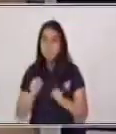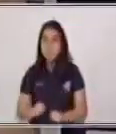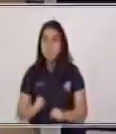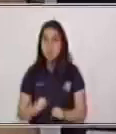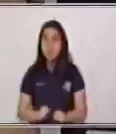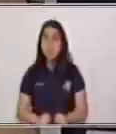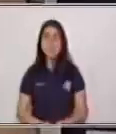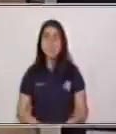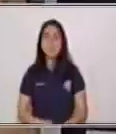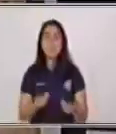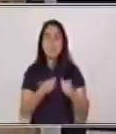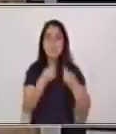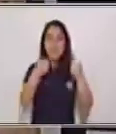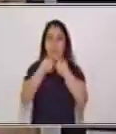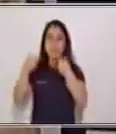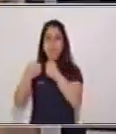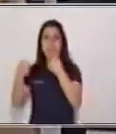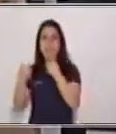tónica.